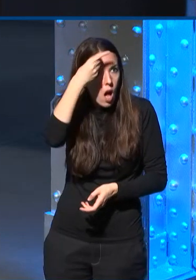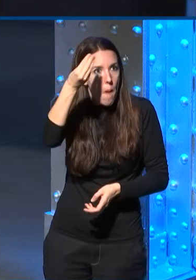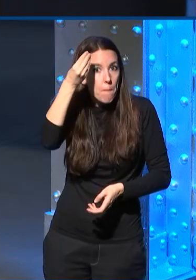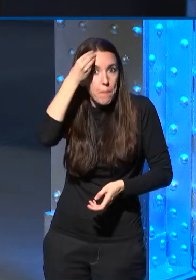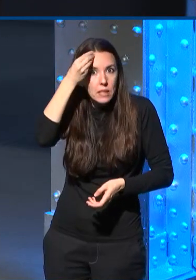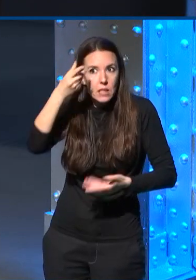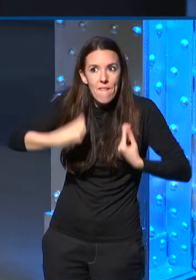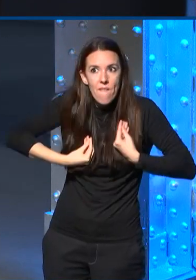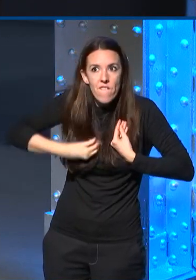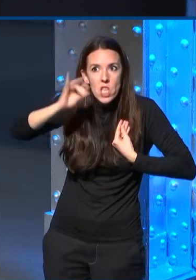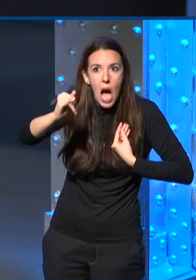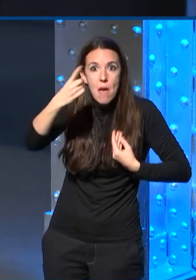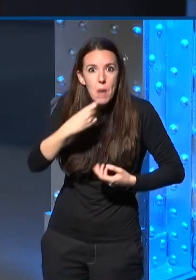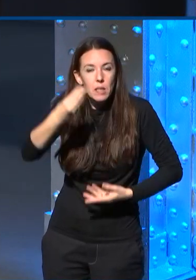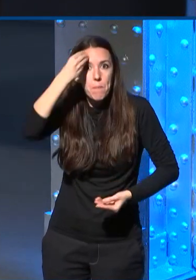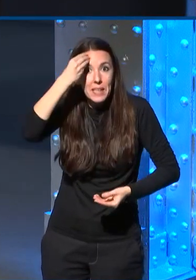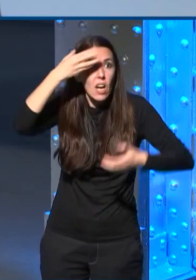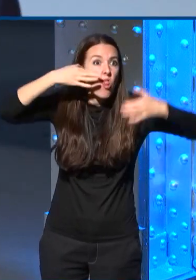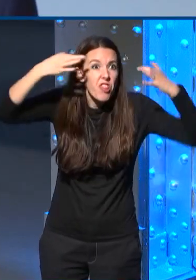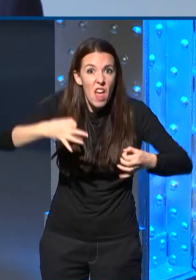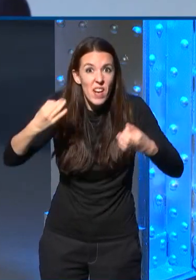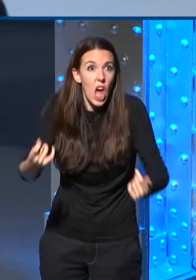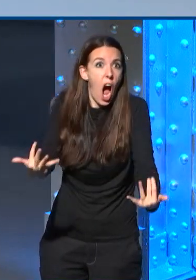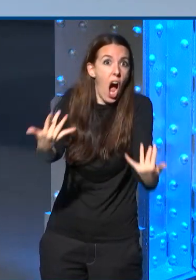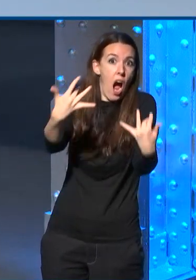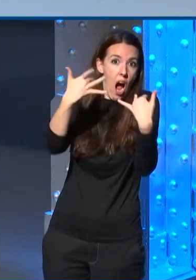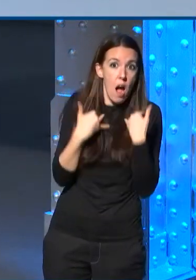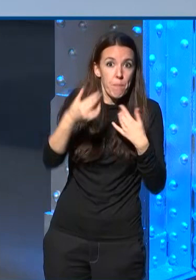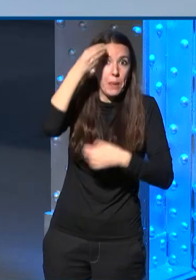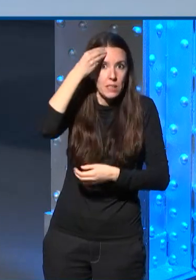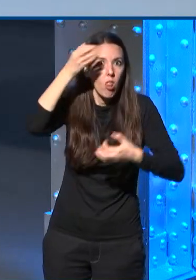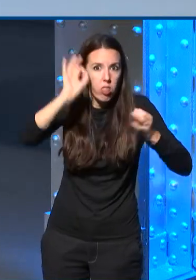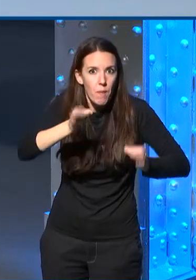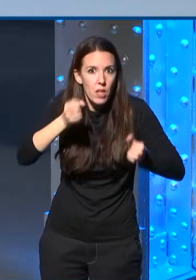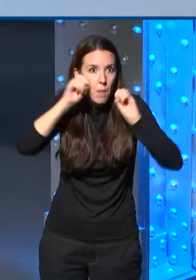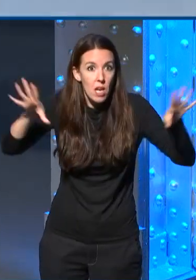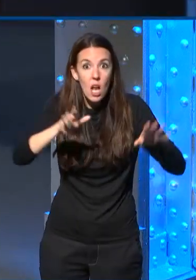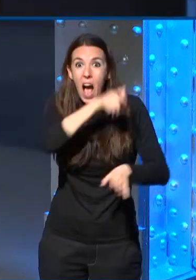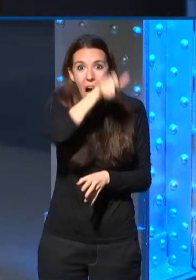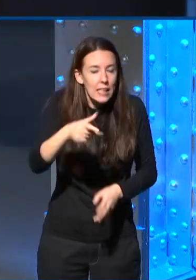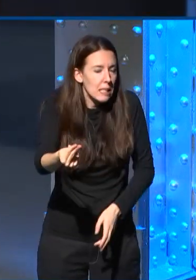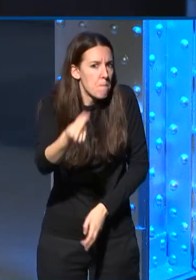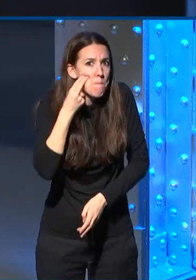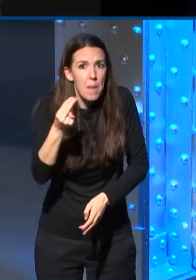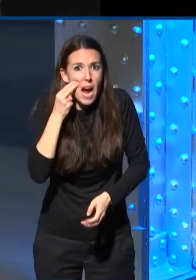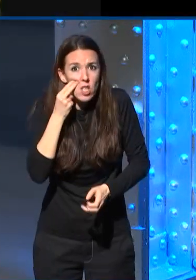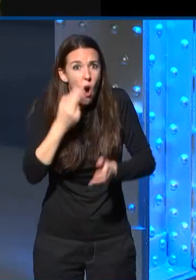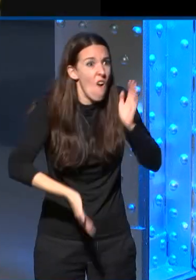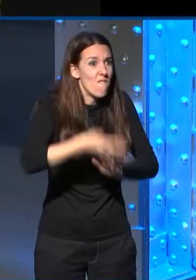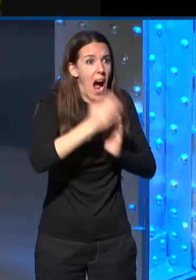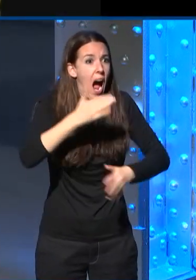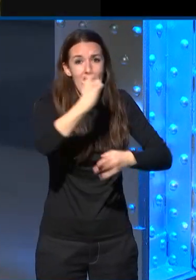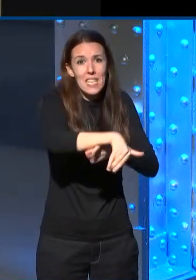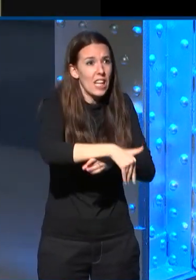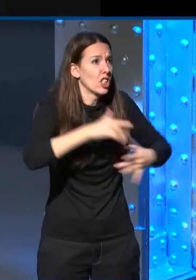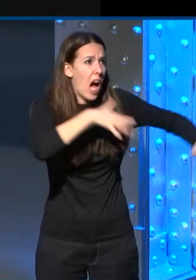marciana, creyeron que de verdad nos estaban invadiendo los marcianos. Y la gente entró en pánico, la gente se echó en masa a las calles,